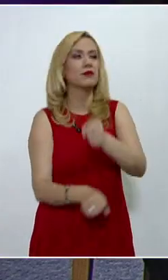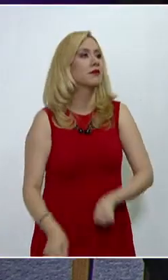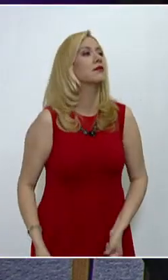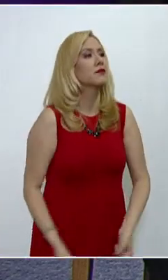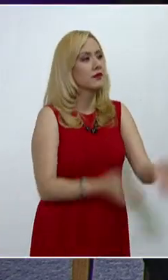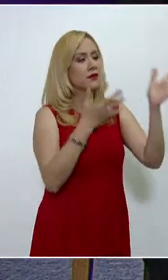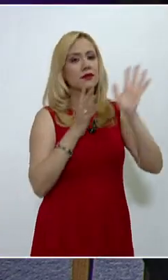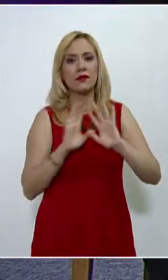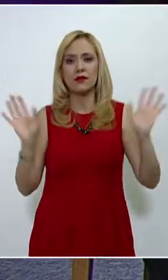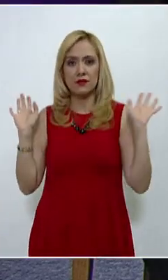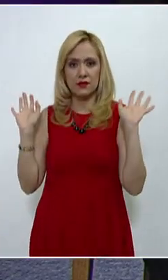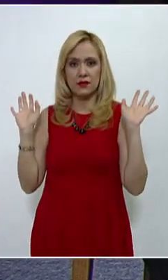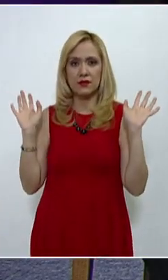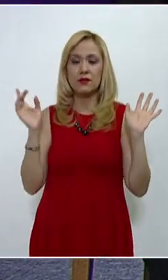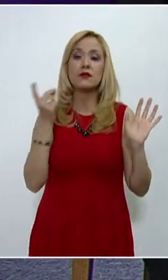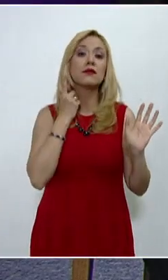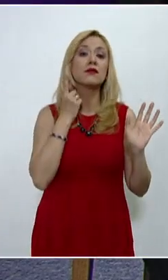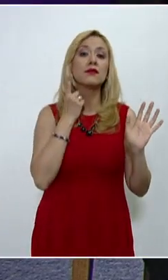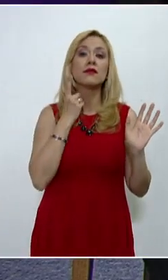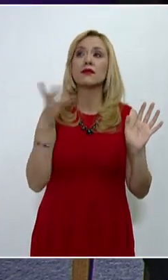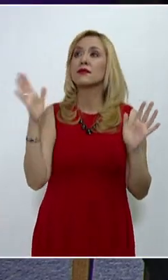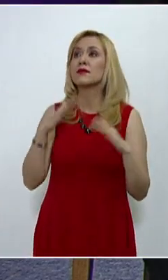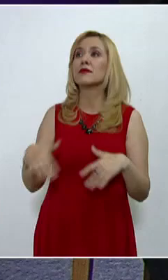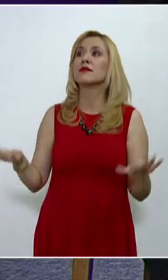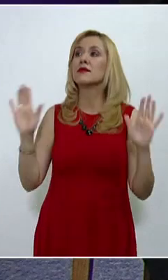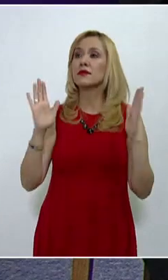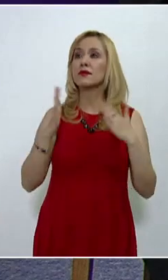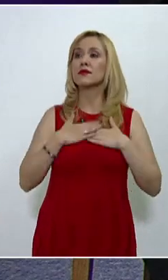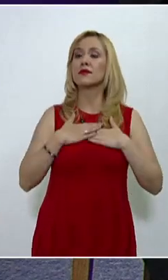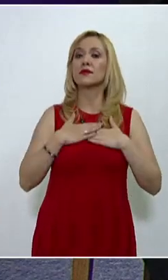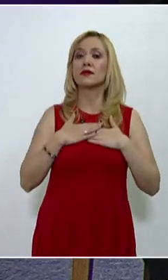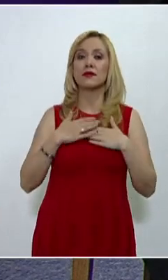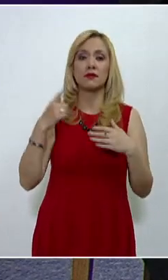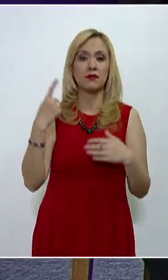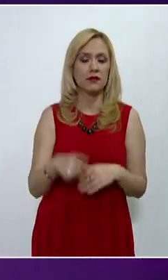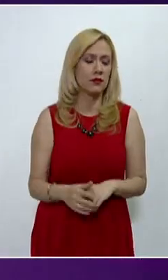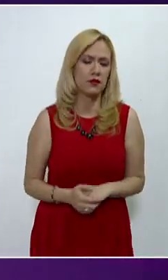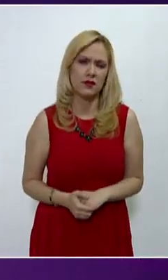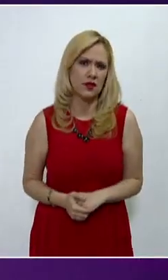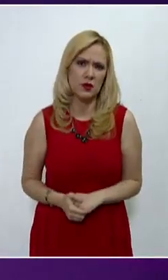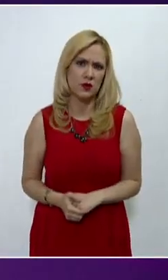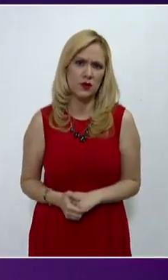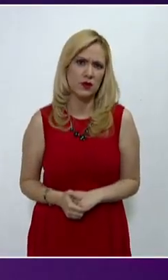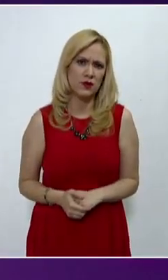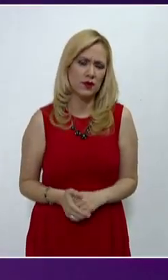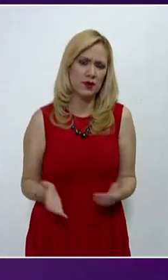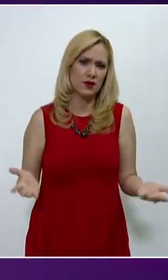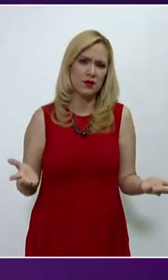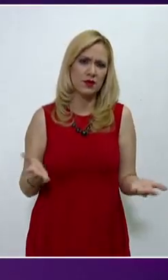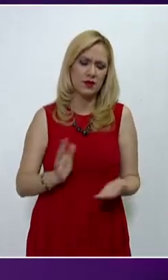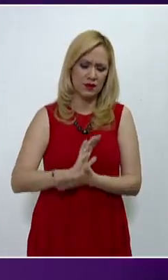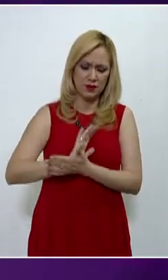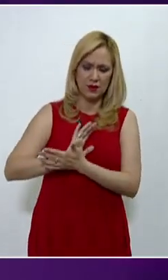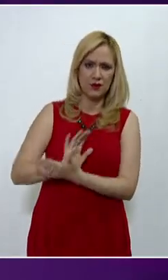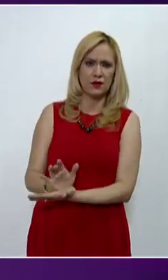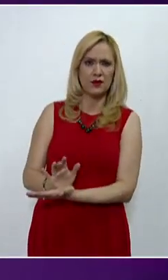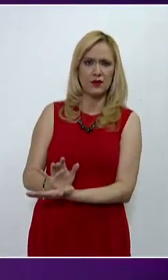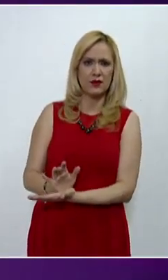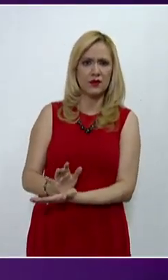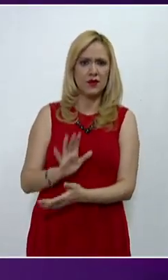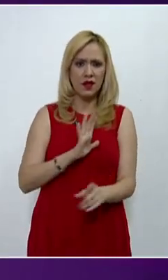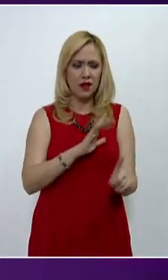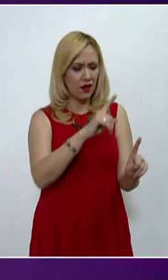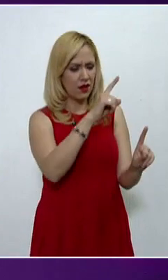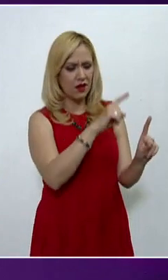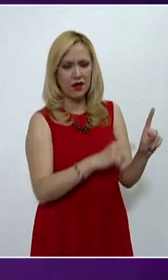y los legisladores se ponen al frente como jueces, ¿no? O sea, eso es en realidad lo que termina siendo y termina siendo muy discriminatorio, teniendo